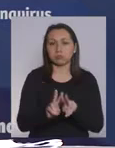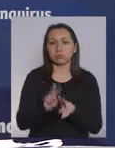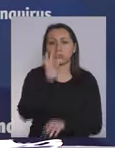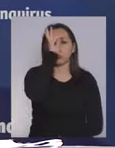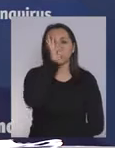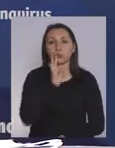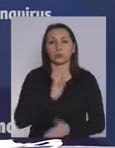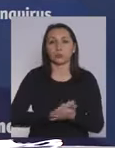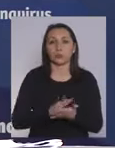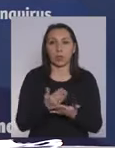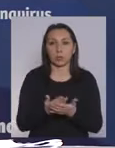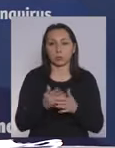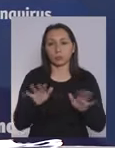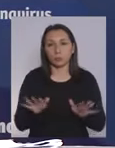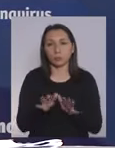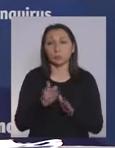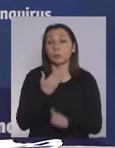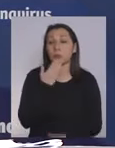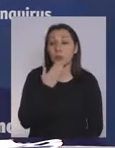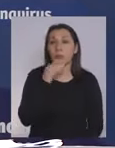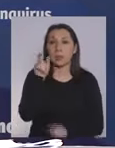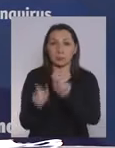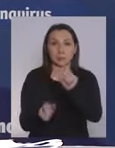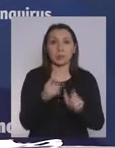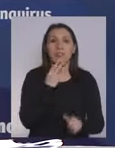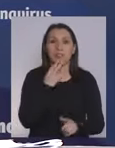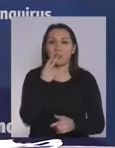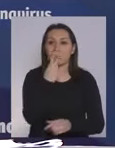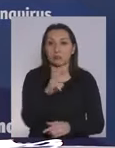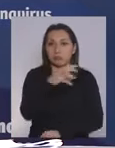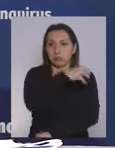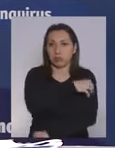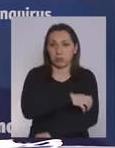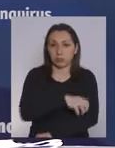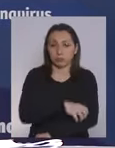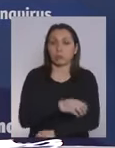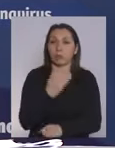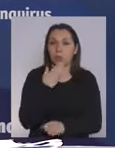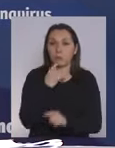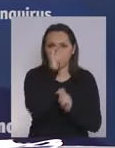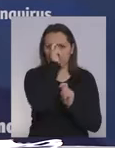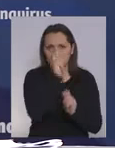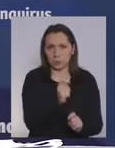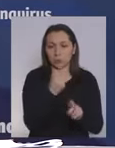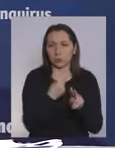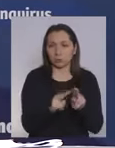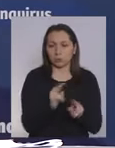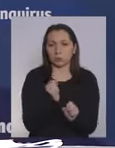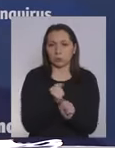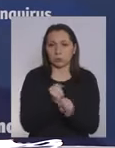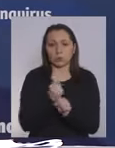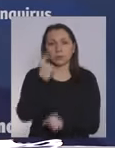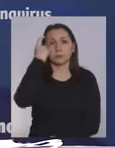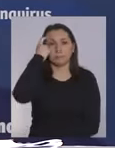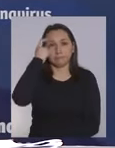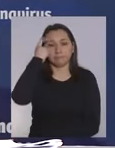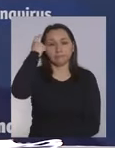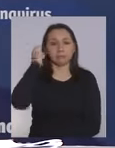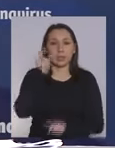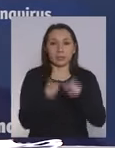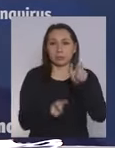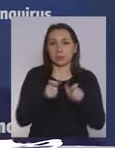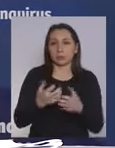funcionarios de la salud pero también los habitantes de esas regiones y debemos reconocer la conciencia de